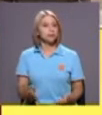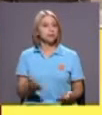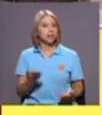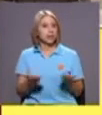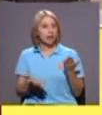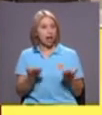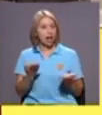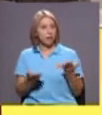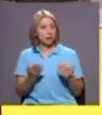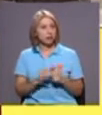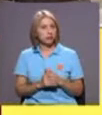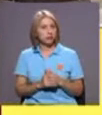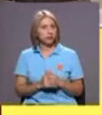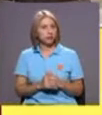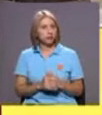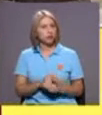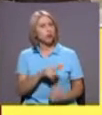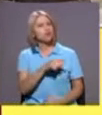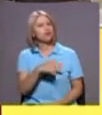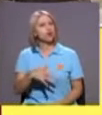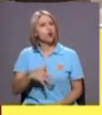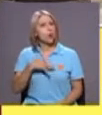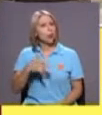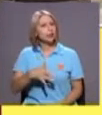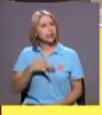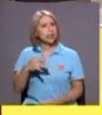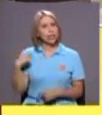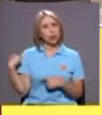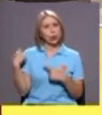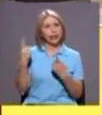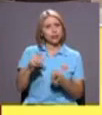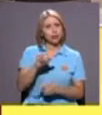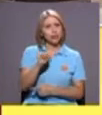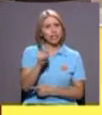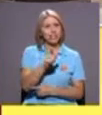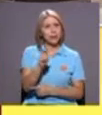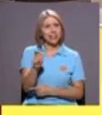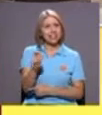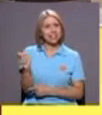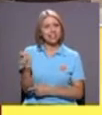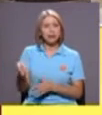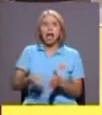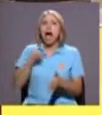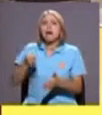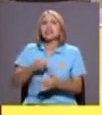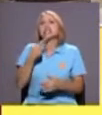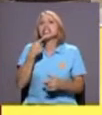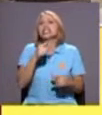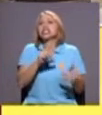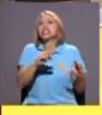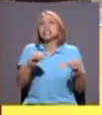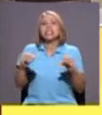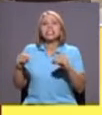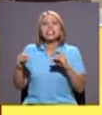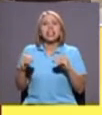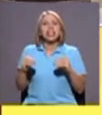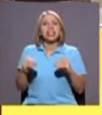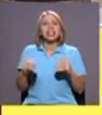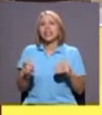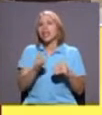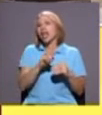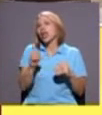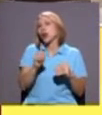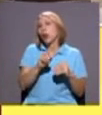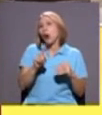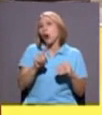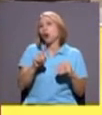cómo ha sentido estos 10 meses. A veces dicen que no tanto la lluvia, sino lo